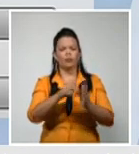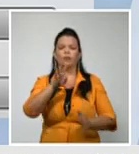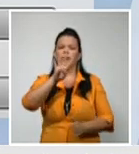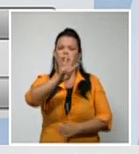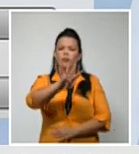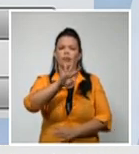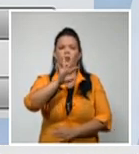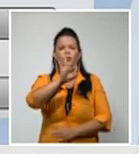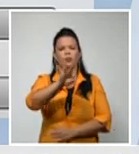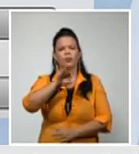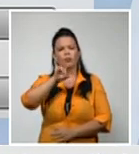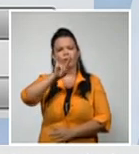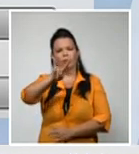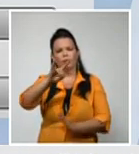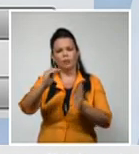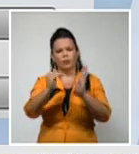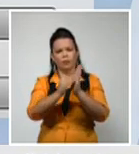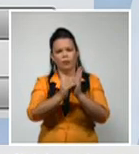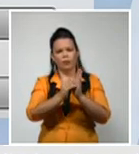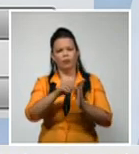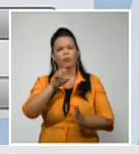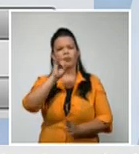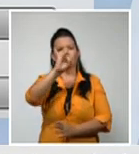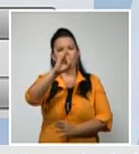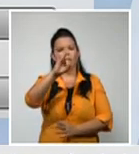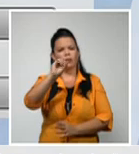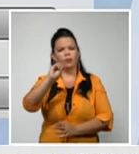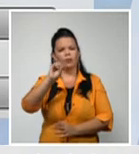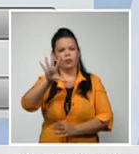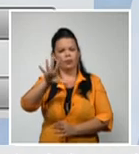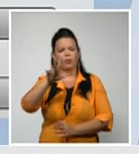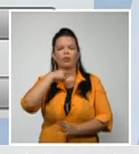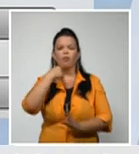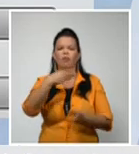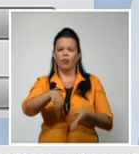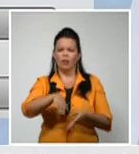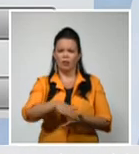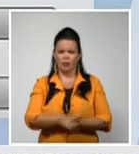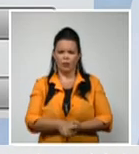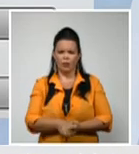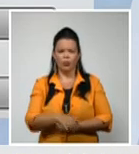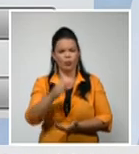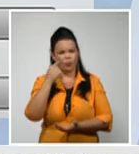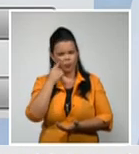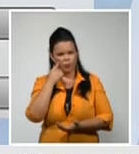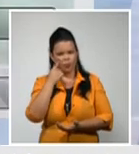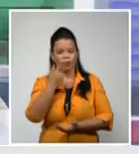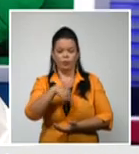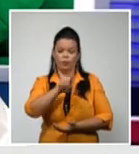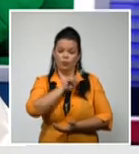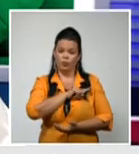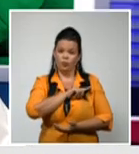2.489.705 fallecidos, que da una letalidad similar a la que presentaba el mundo ayer de